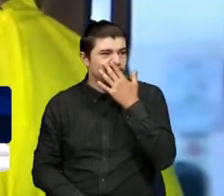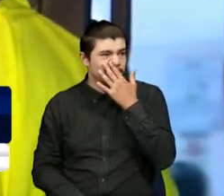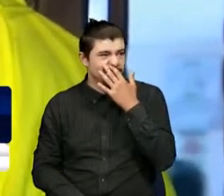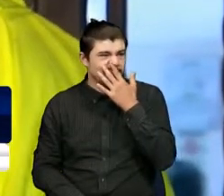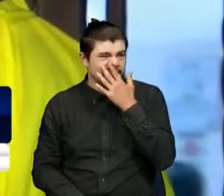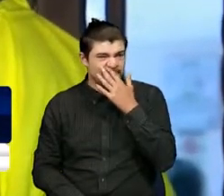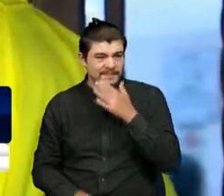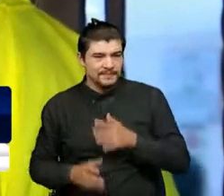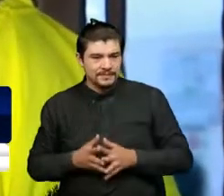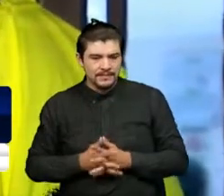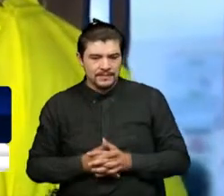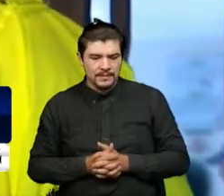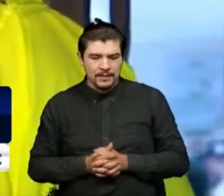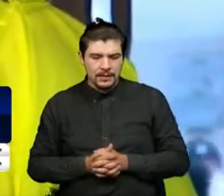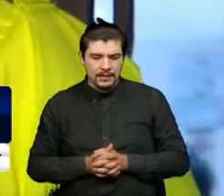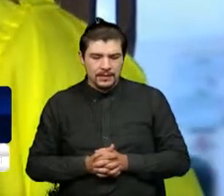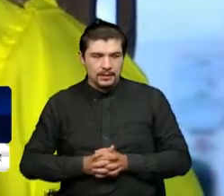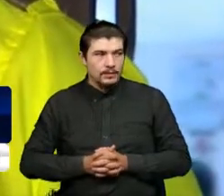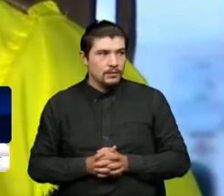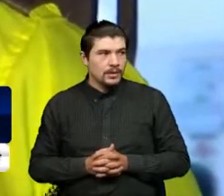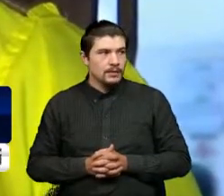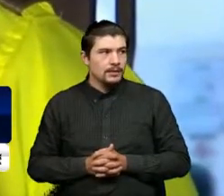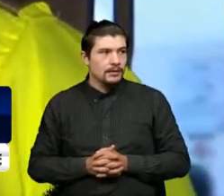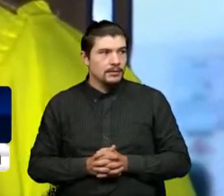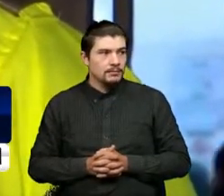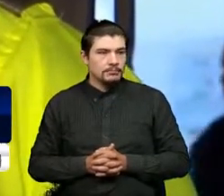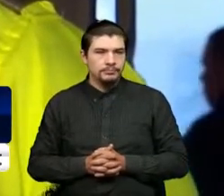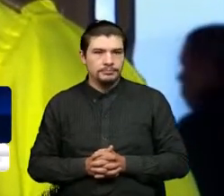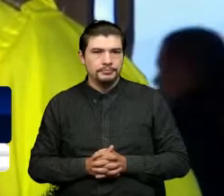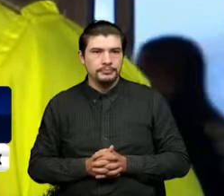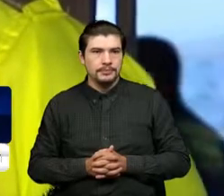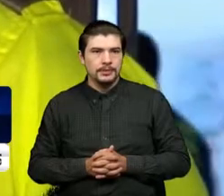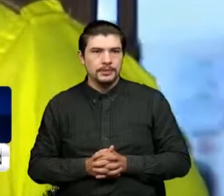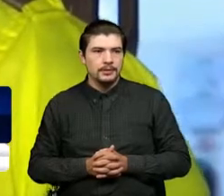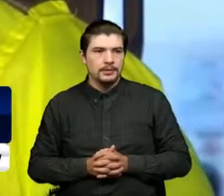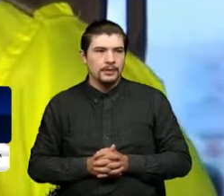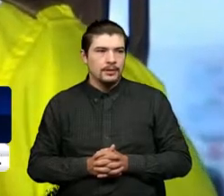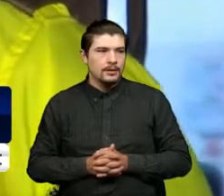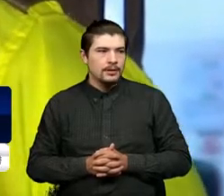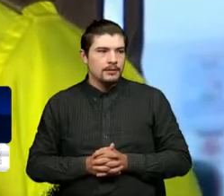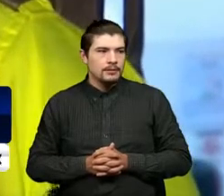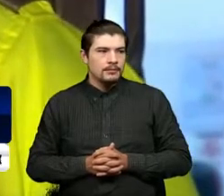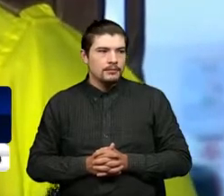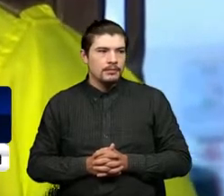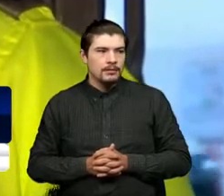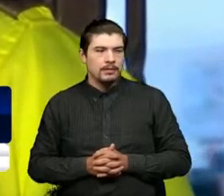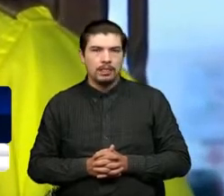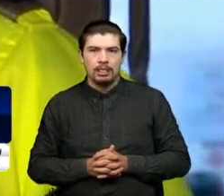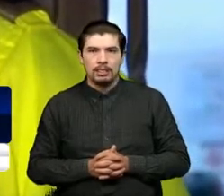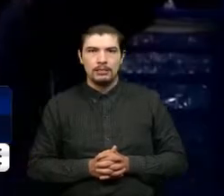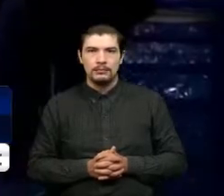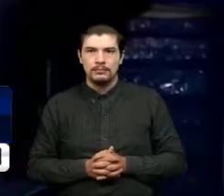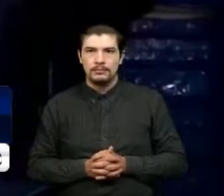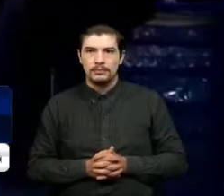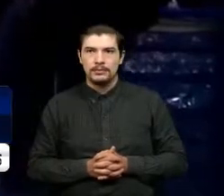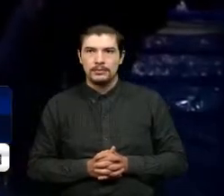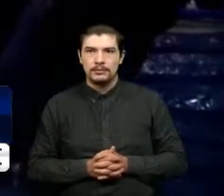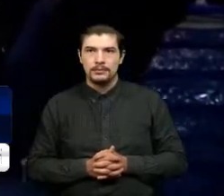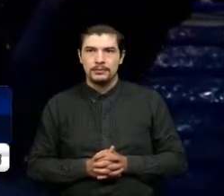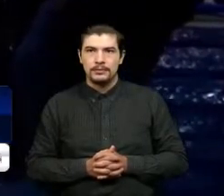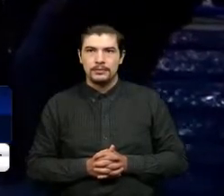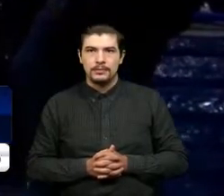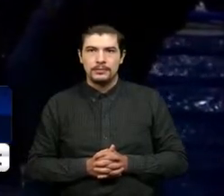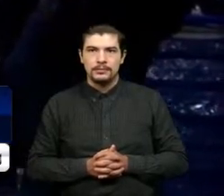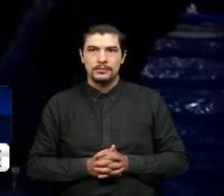inglés encontramos y no tienen documento pues son pequeñas acá en inmigración para realizar el efecto efectivo registro de los